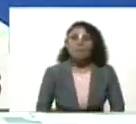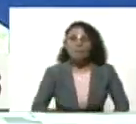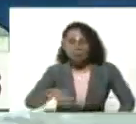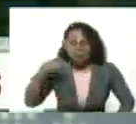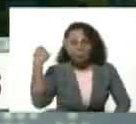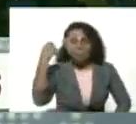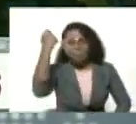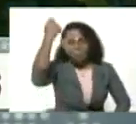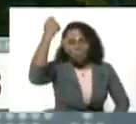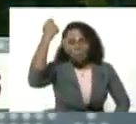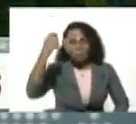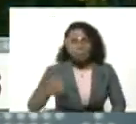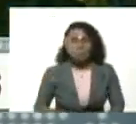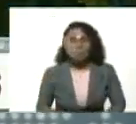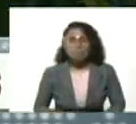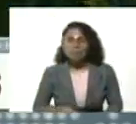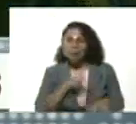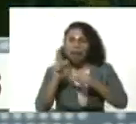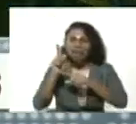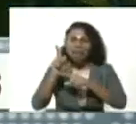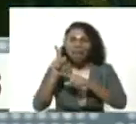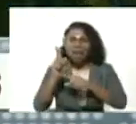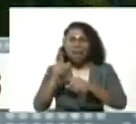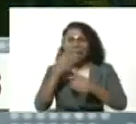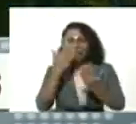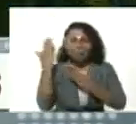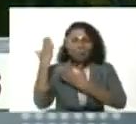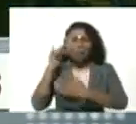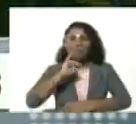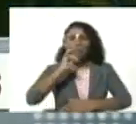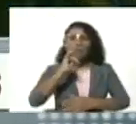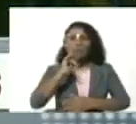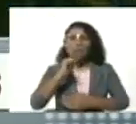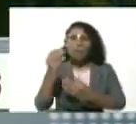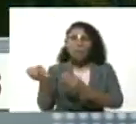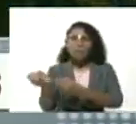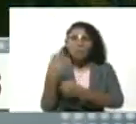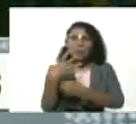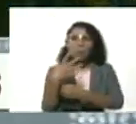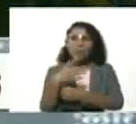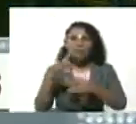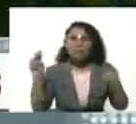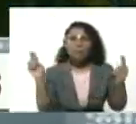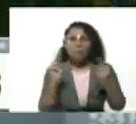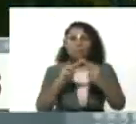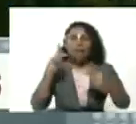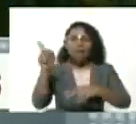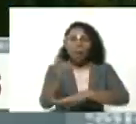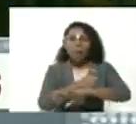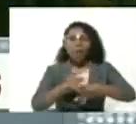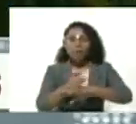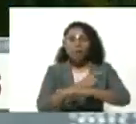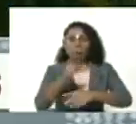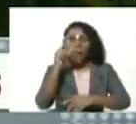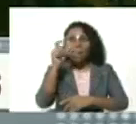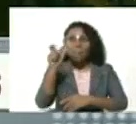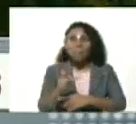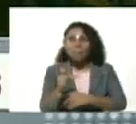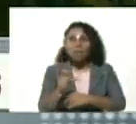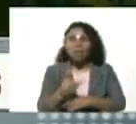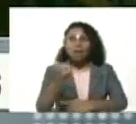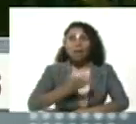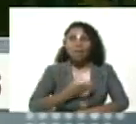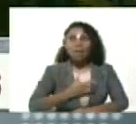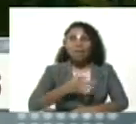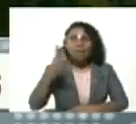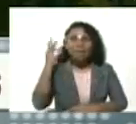Apure. Allá, fíjate el reporte que recibo. Se encuentra el gobernador Ramón Carrizales, la alcaldesa de